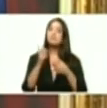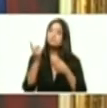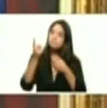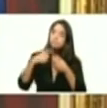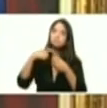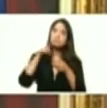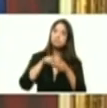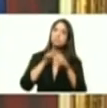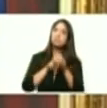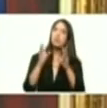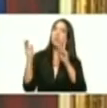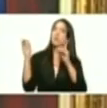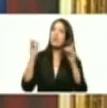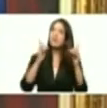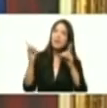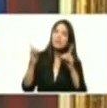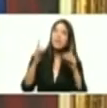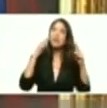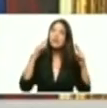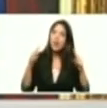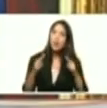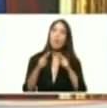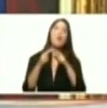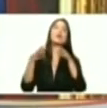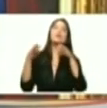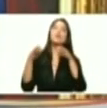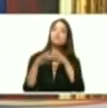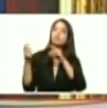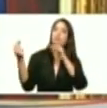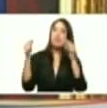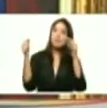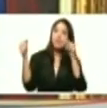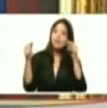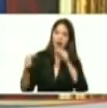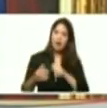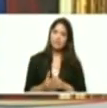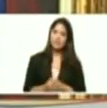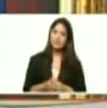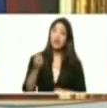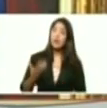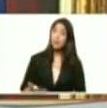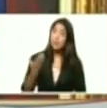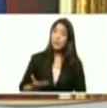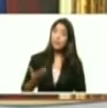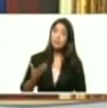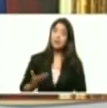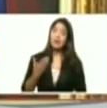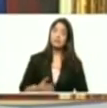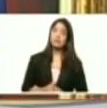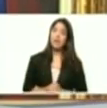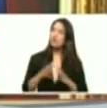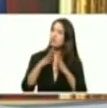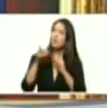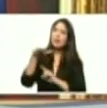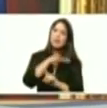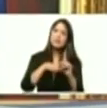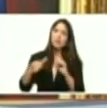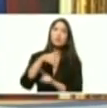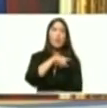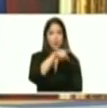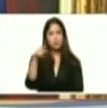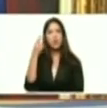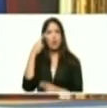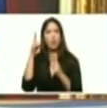de convocatoria, de encuentro, de debate, necesario. Toda esta situación que ustedes